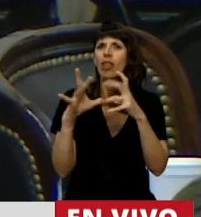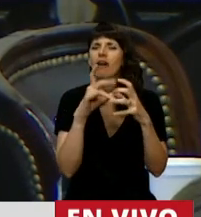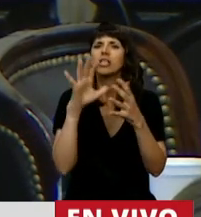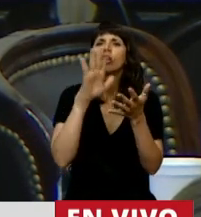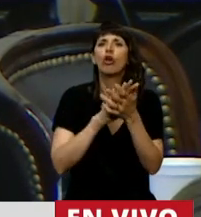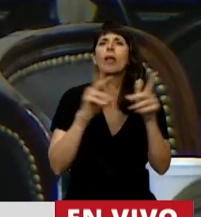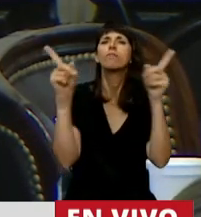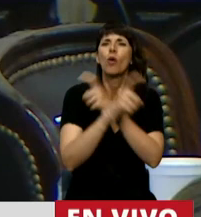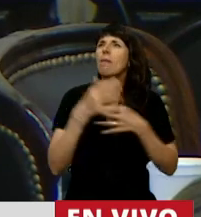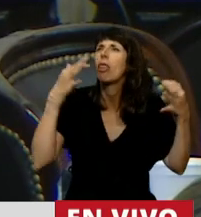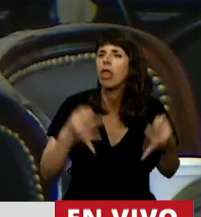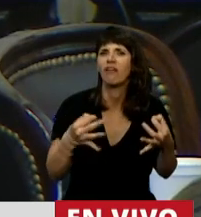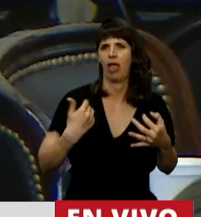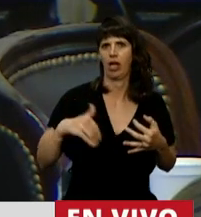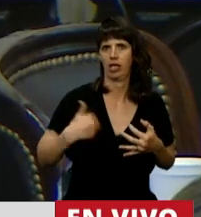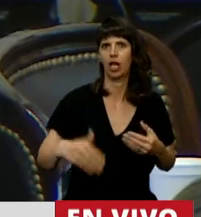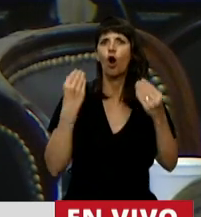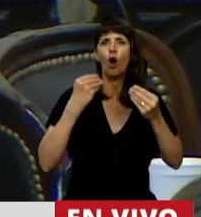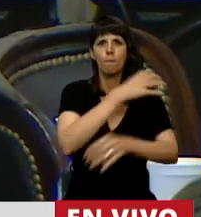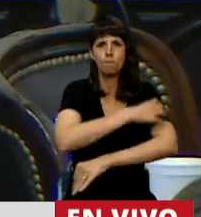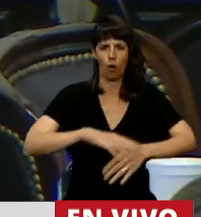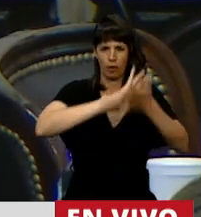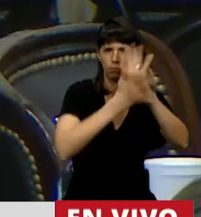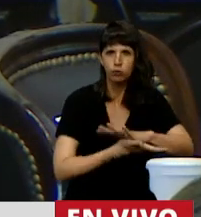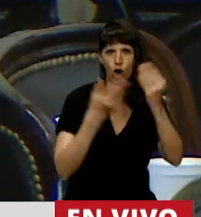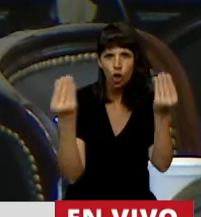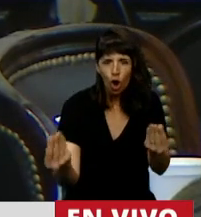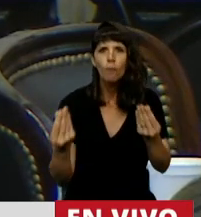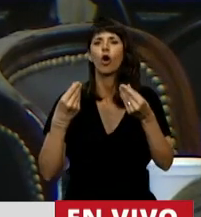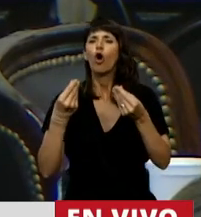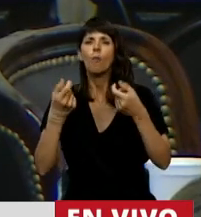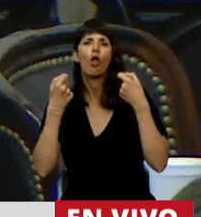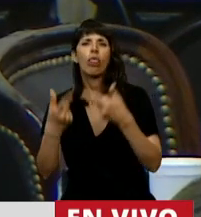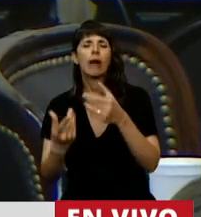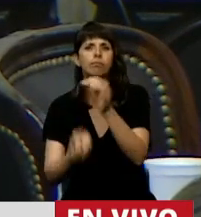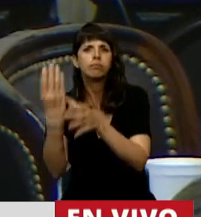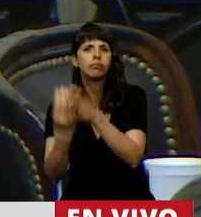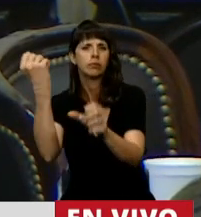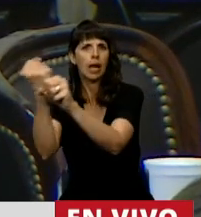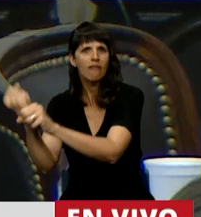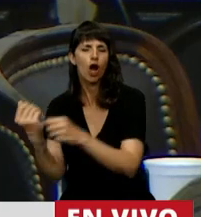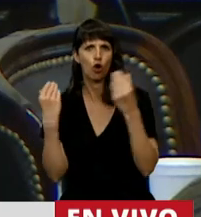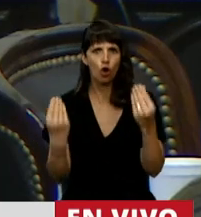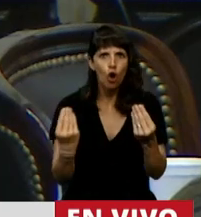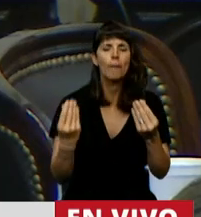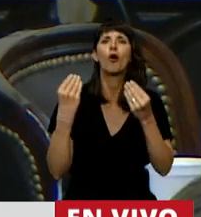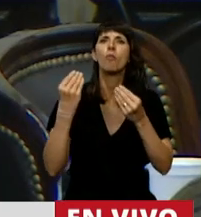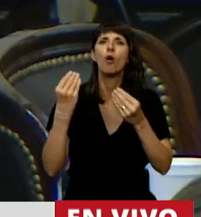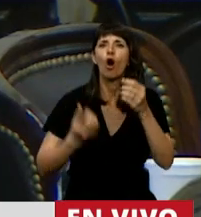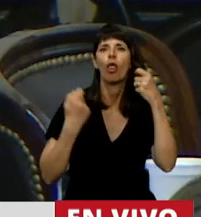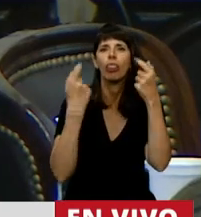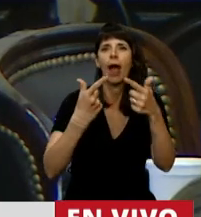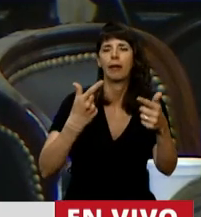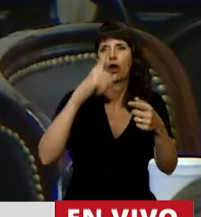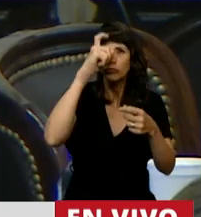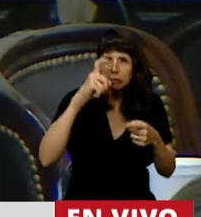la pobreza, cómo generamos trabajo, cómo generamos un sistema sanitario en todos los puntos del país.